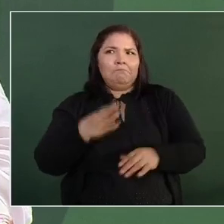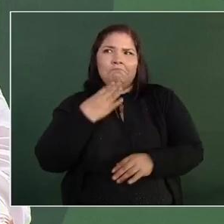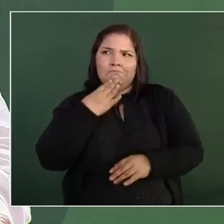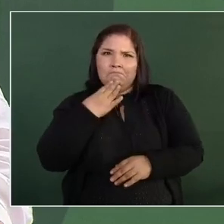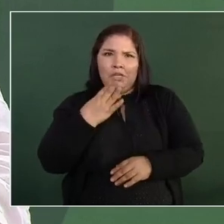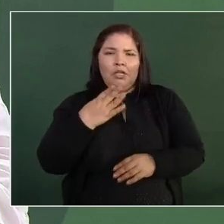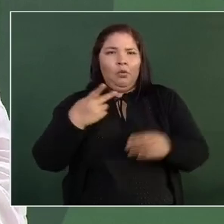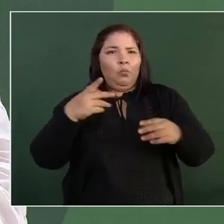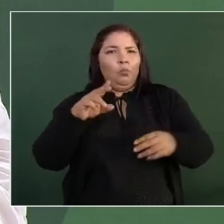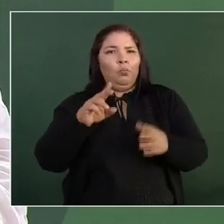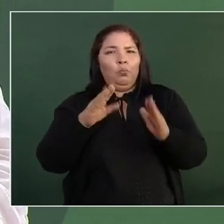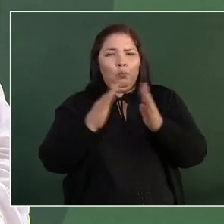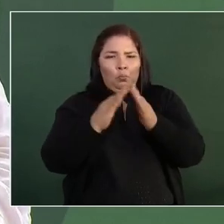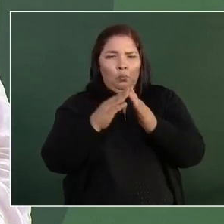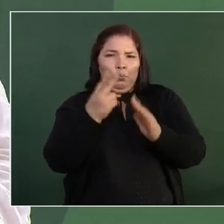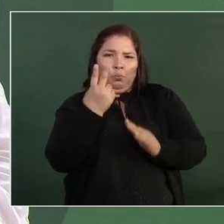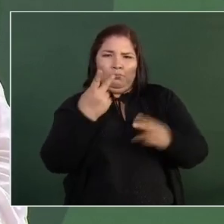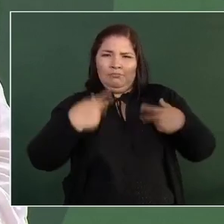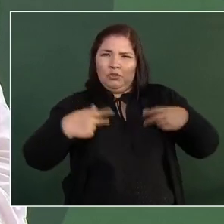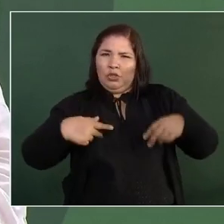dos adultos mayores,